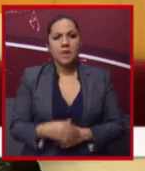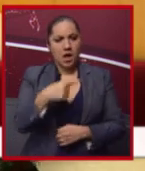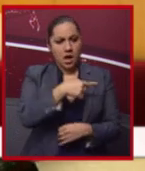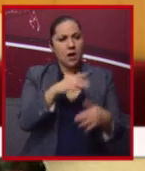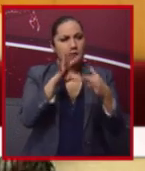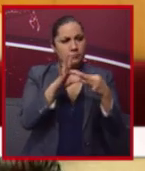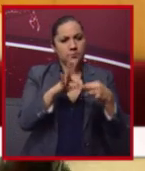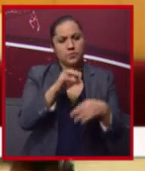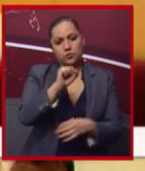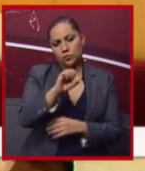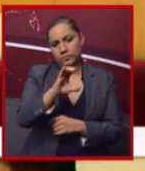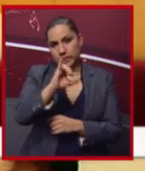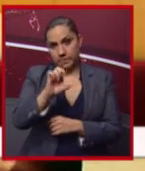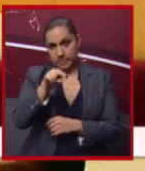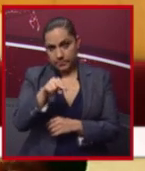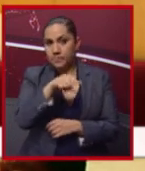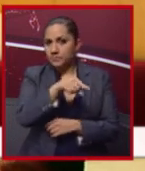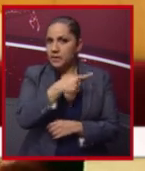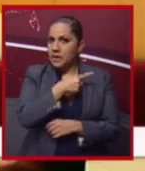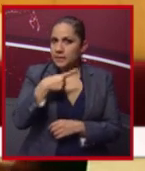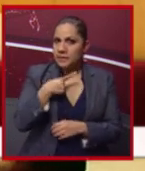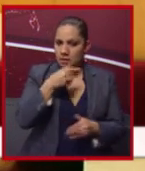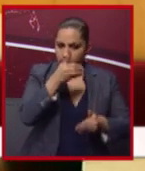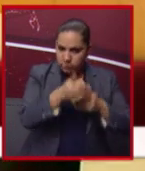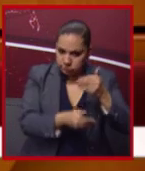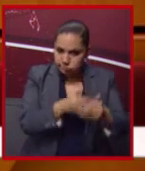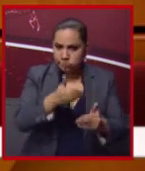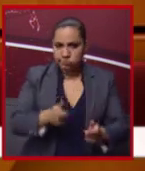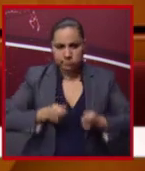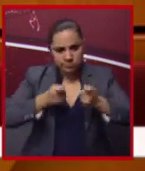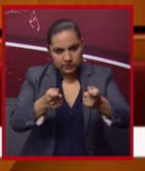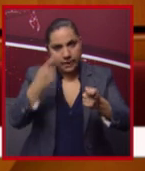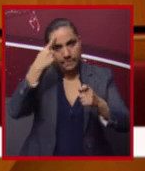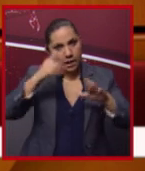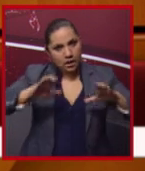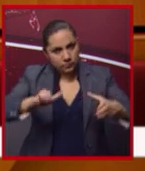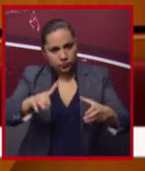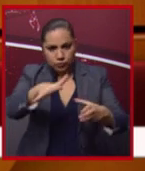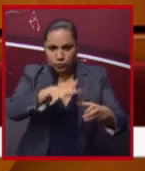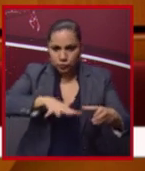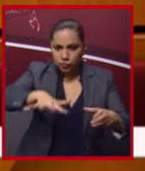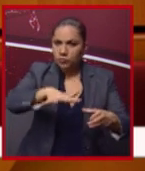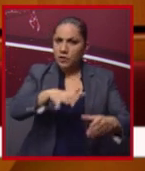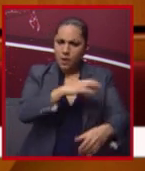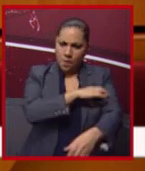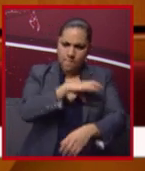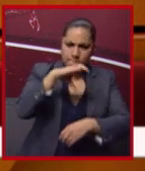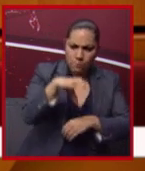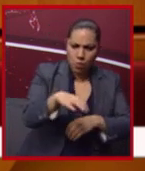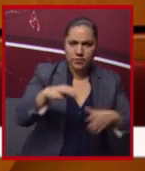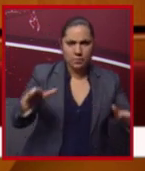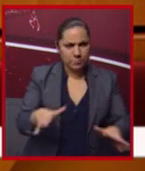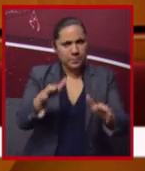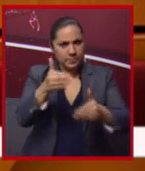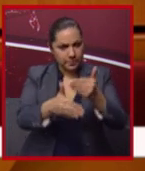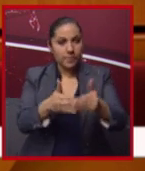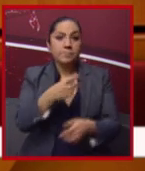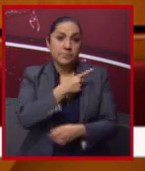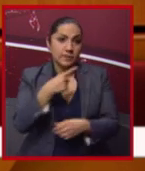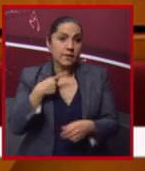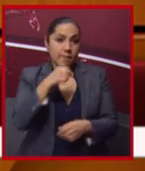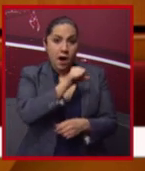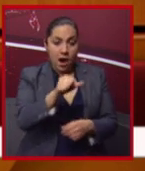de Justicia de la Nación debe trabajar en el empoderamiento de la sociedad y sus reclamos de justicia basándose en la constitucionalidad de los